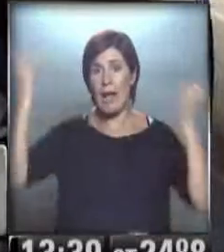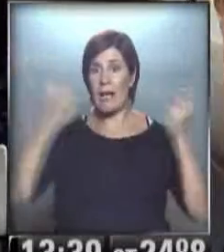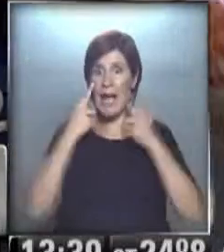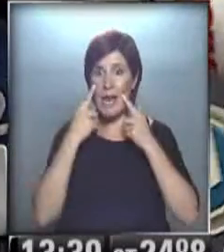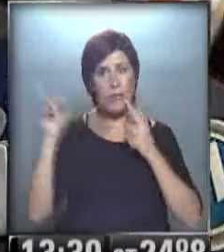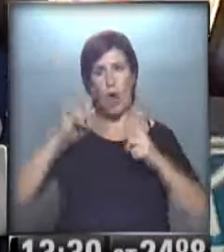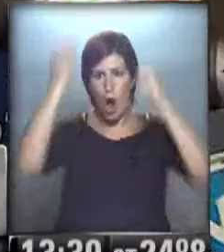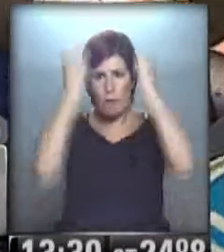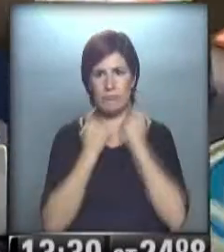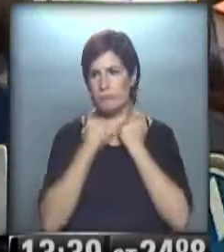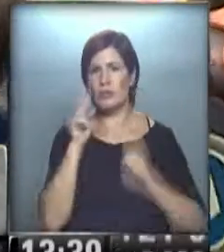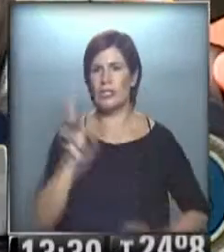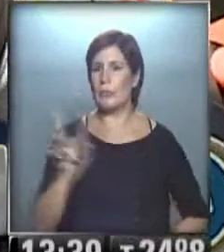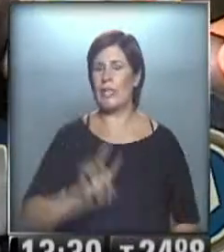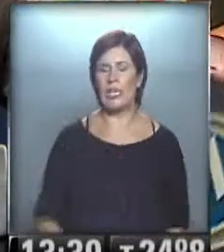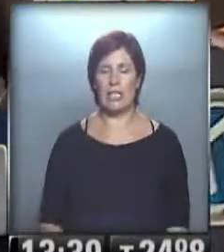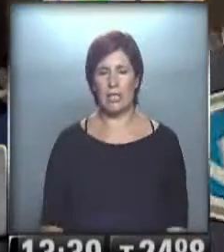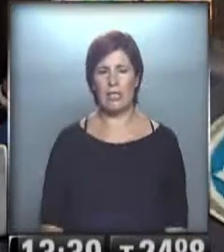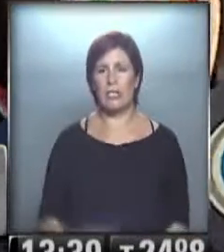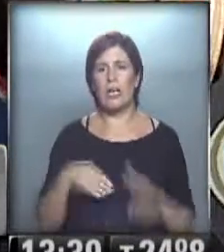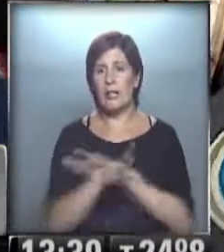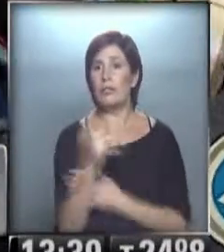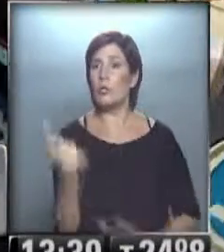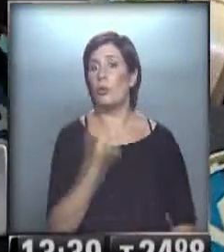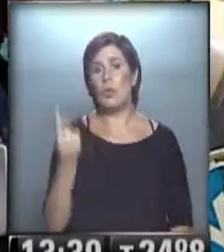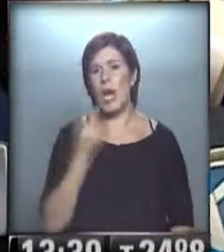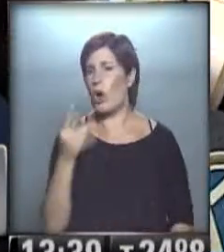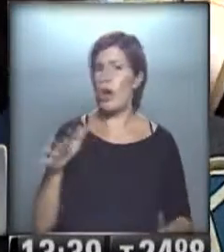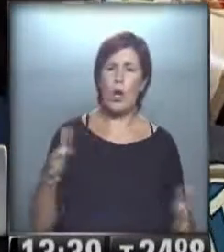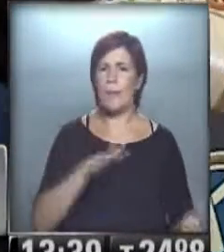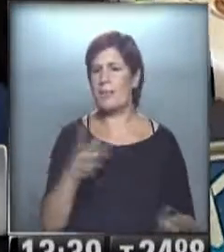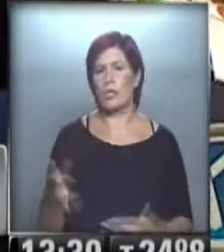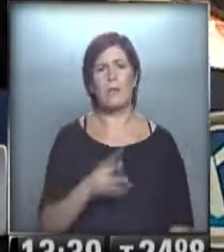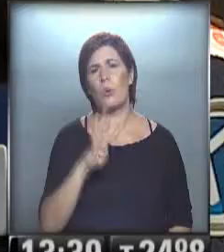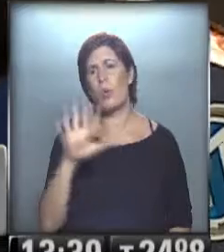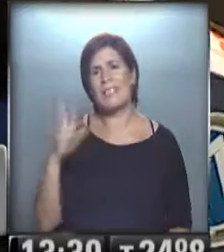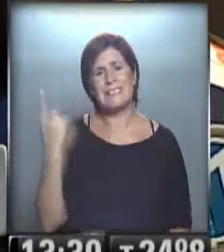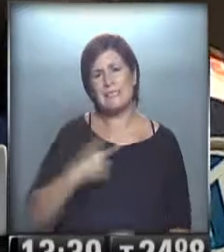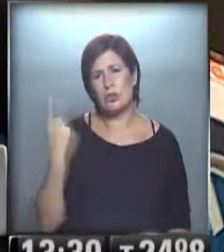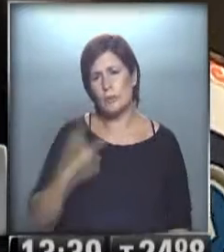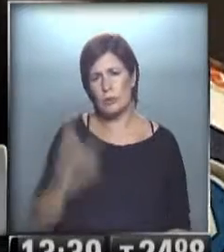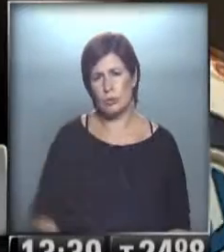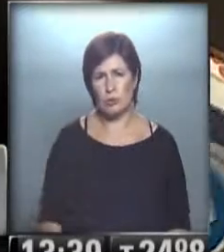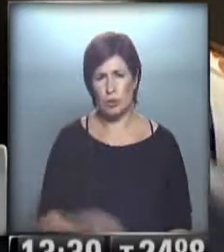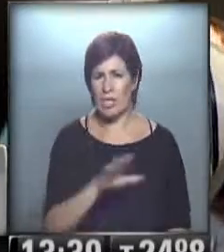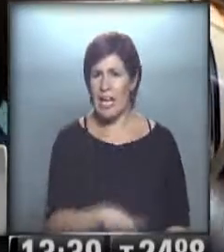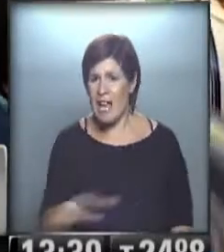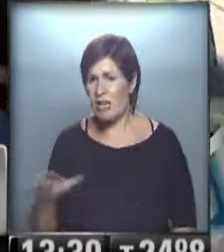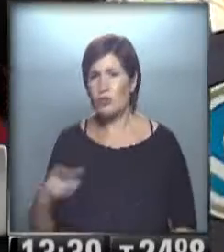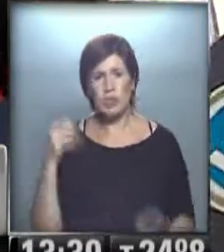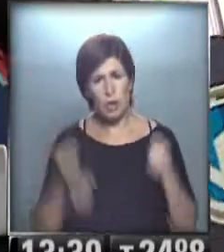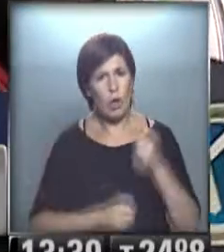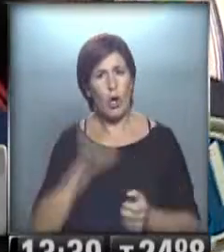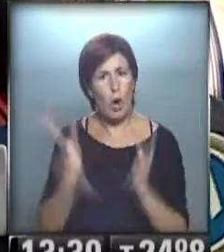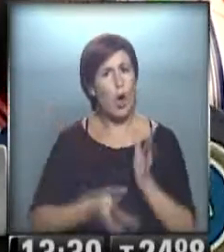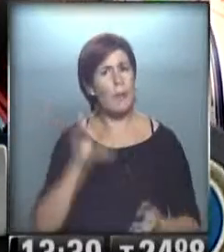estaban encapuchados tiempo estuvieron hora una hora 45 minut sí los golpearon a